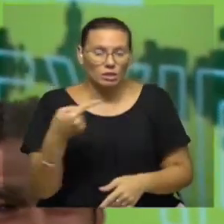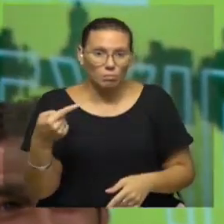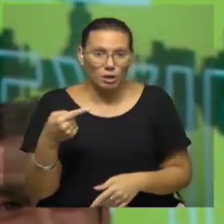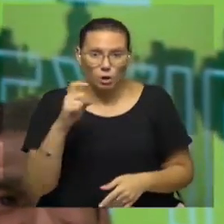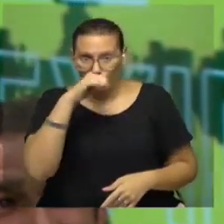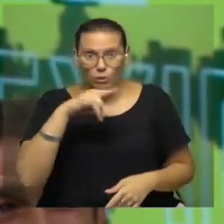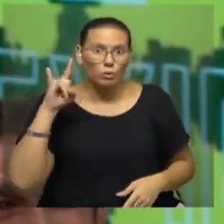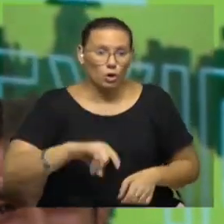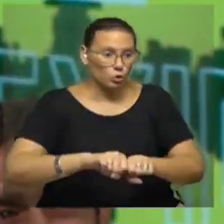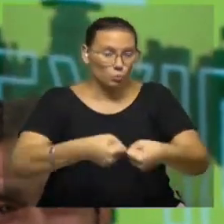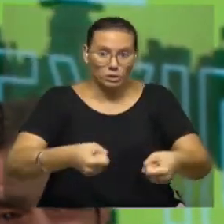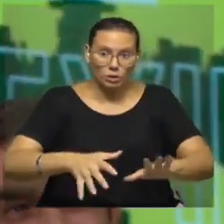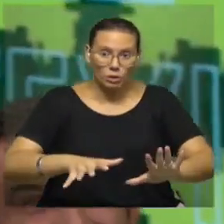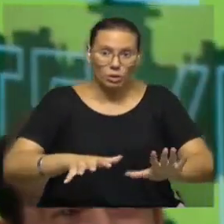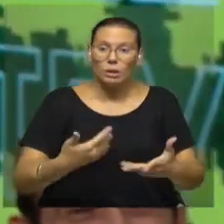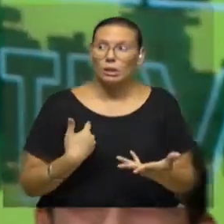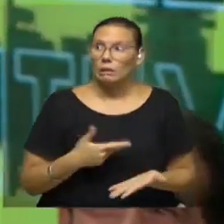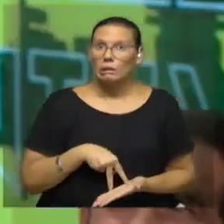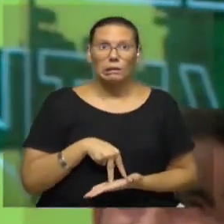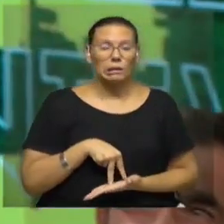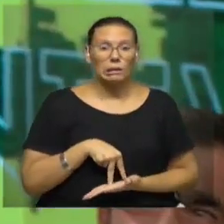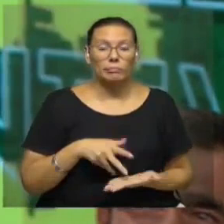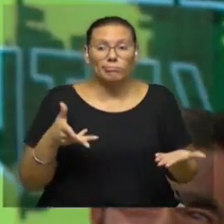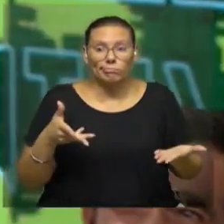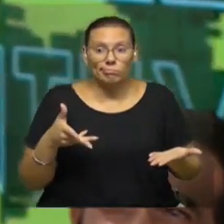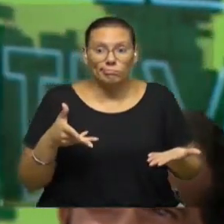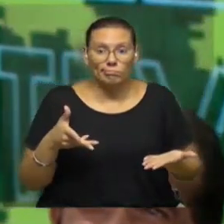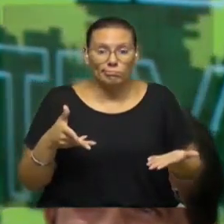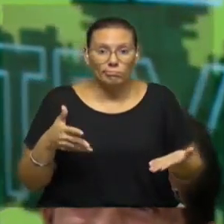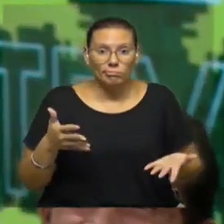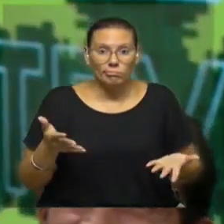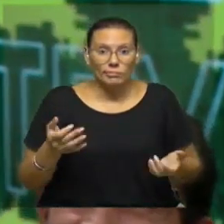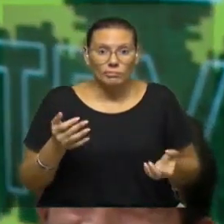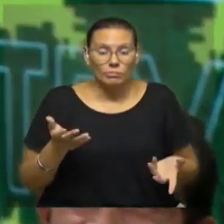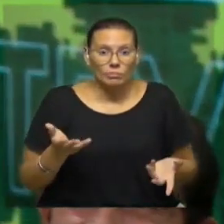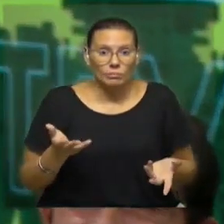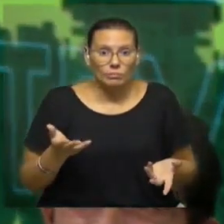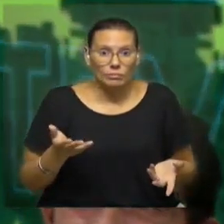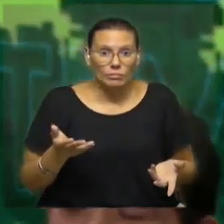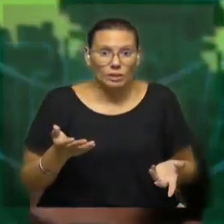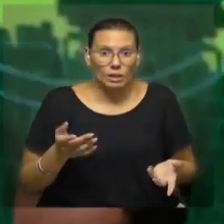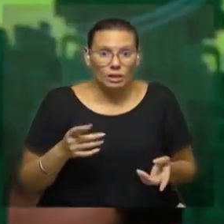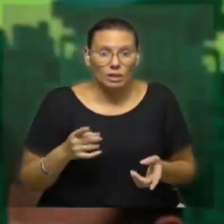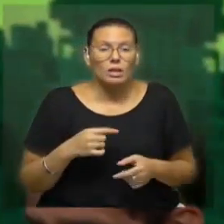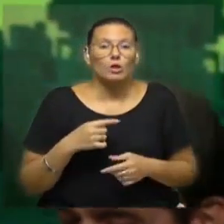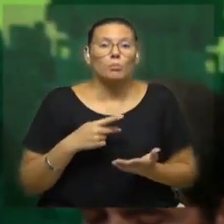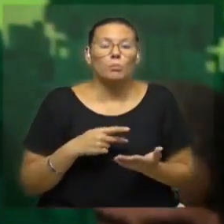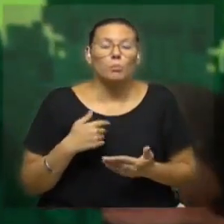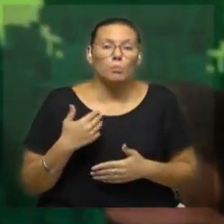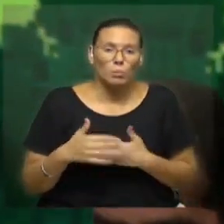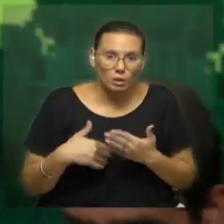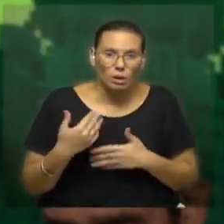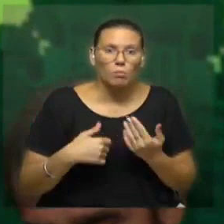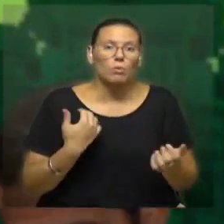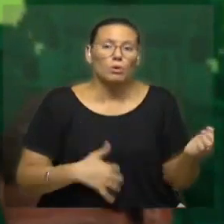suspendió. Claro, sí, sí, se suspendió. Ahí va. Y bueno, está ahí. El laburo, teníamos, porque veníamos tiempo yendo, teníamos unos